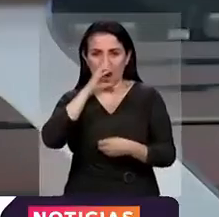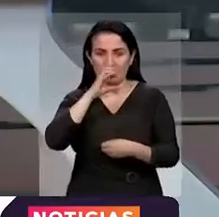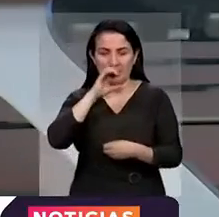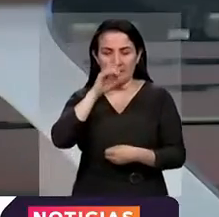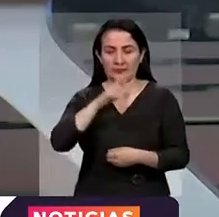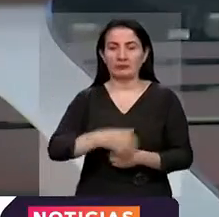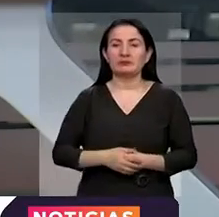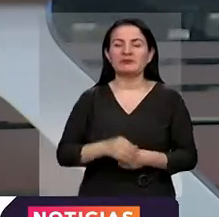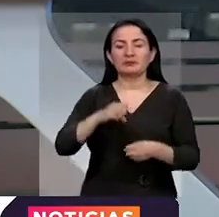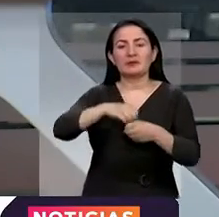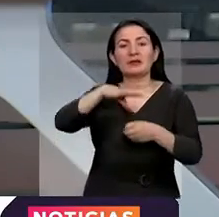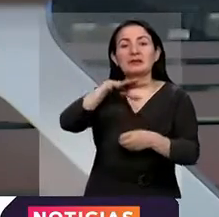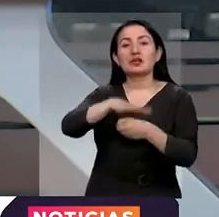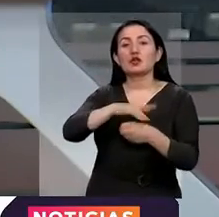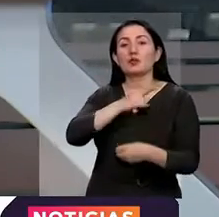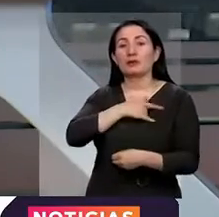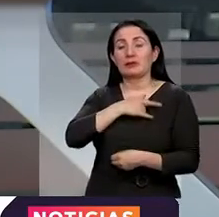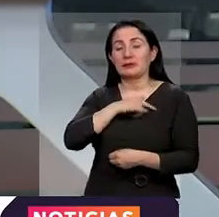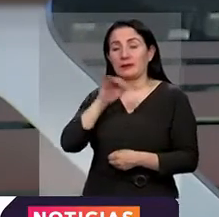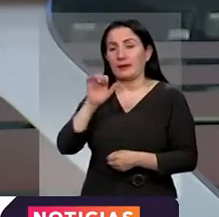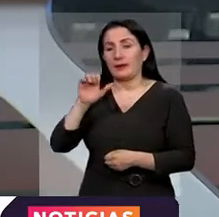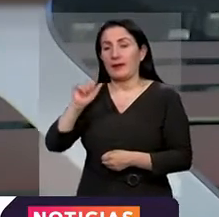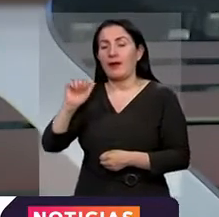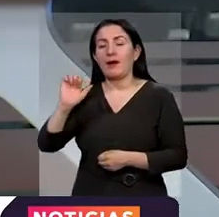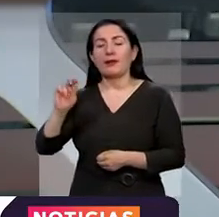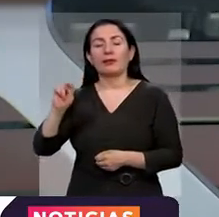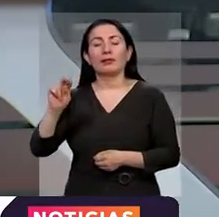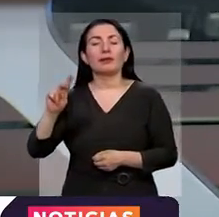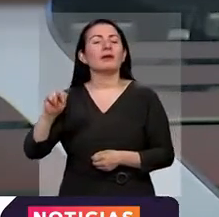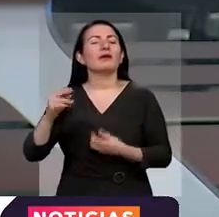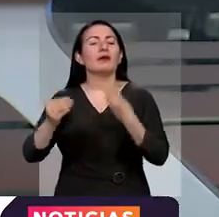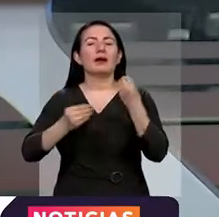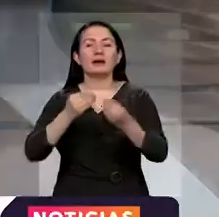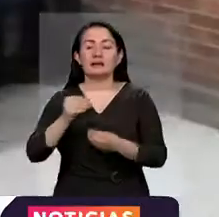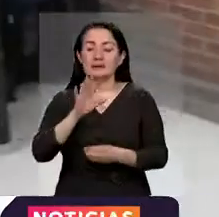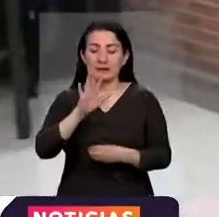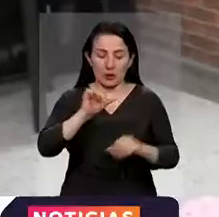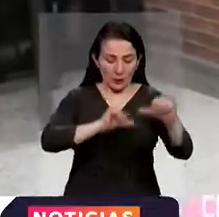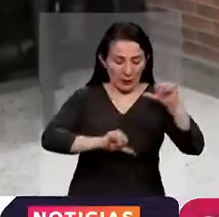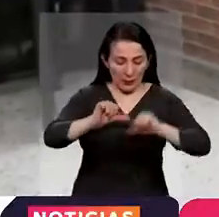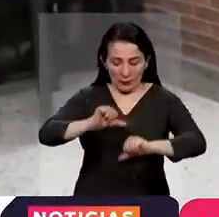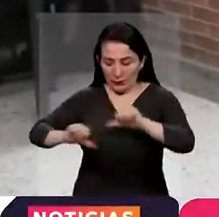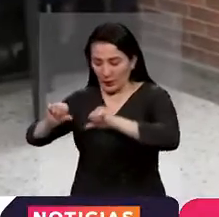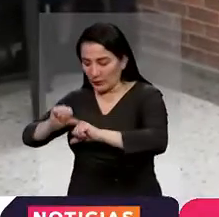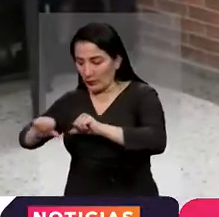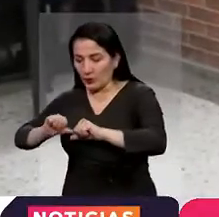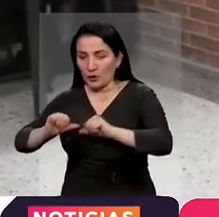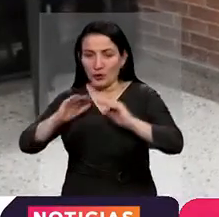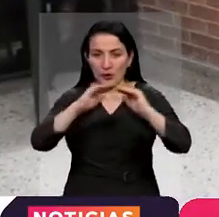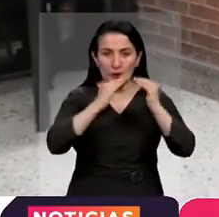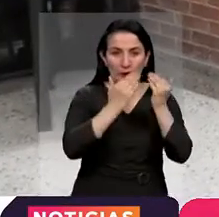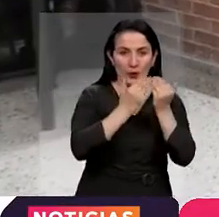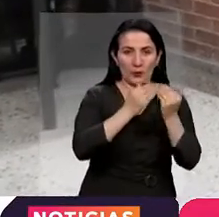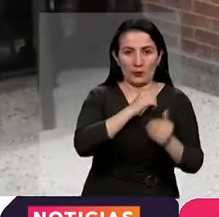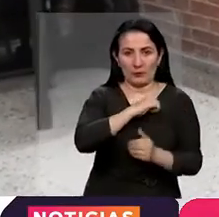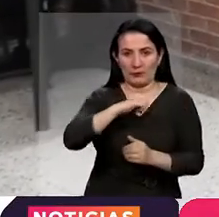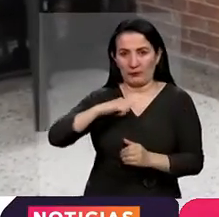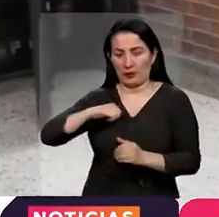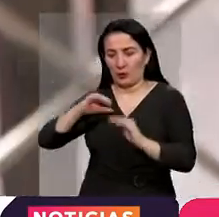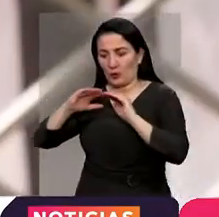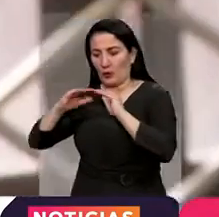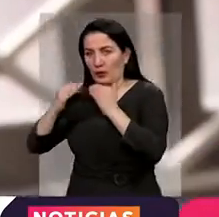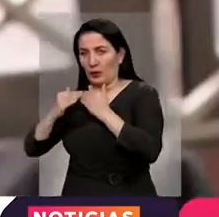el distrito y la universidad de an desarrollarán cinco laboratorios de innovación en colegios públicos y privados de la ciudad las